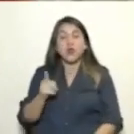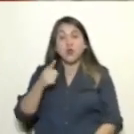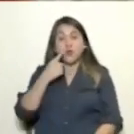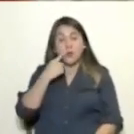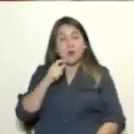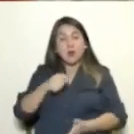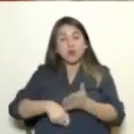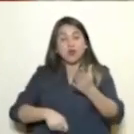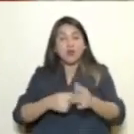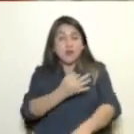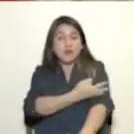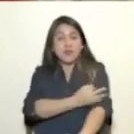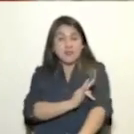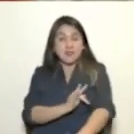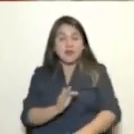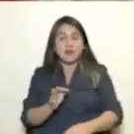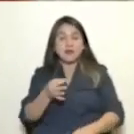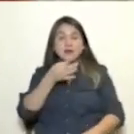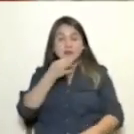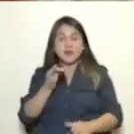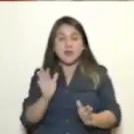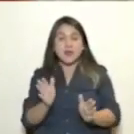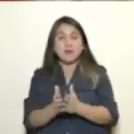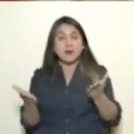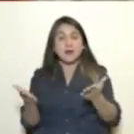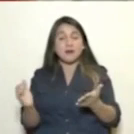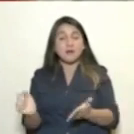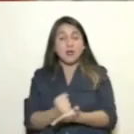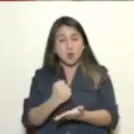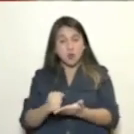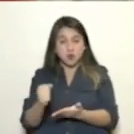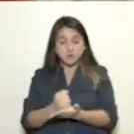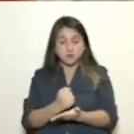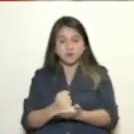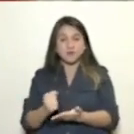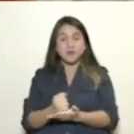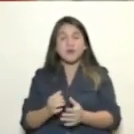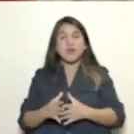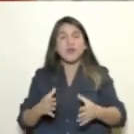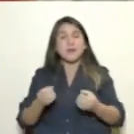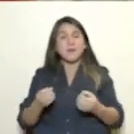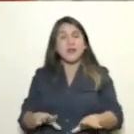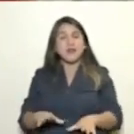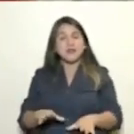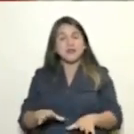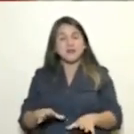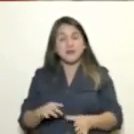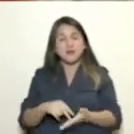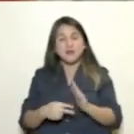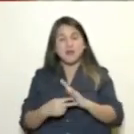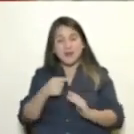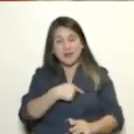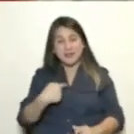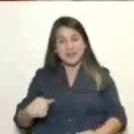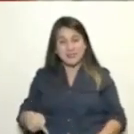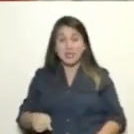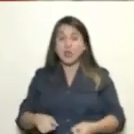francés, afirmó en una entrevista que le hicieron en el Mercurio de que la gran perdedora de esta crisis es China. Hay otros que dicen, en